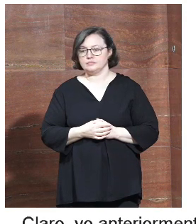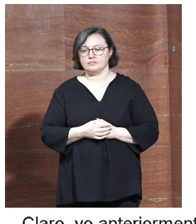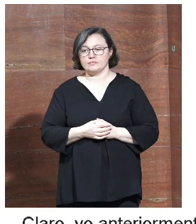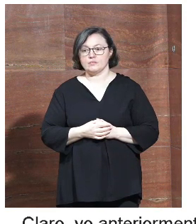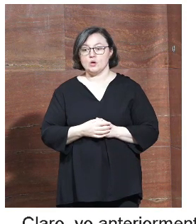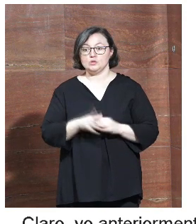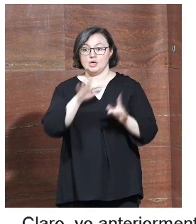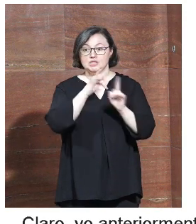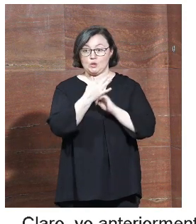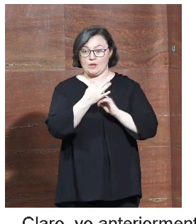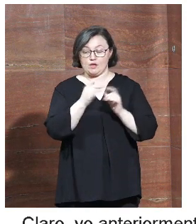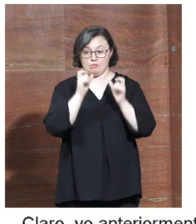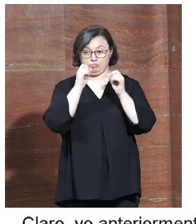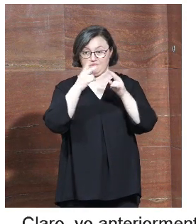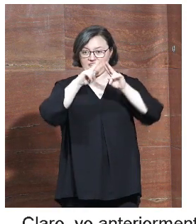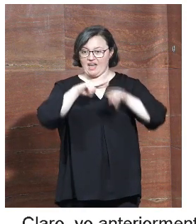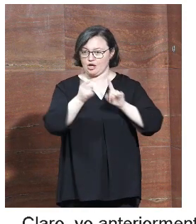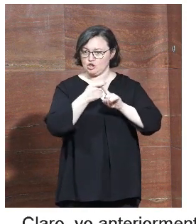a esta situación,